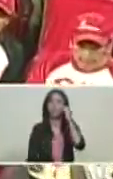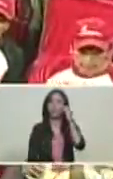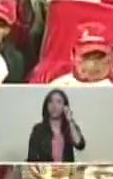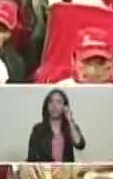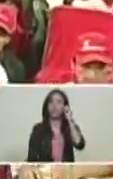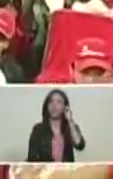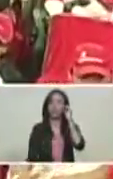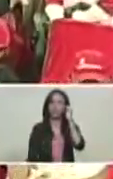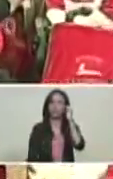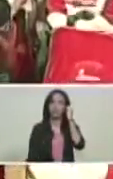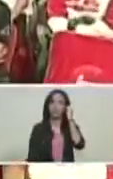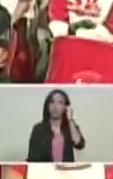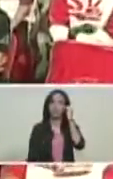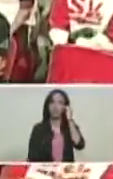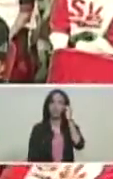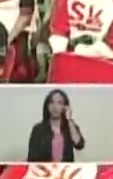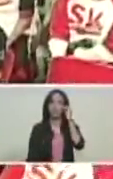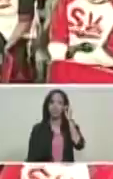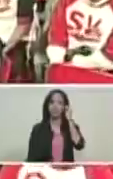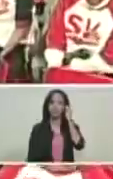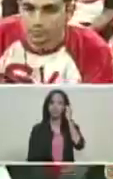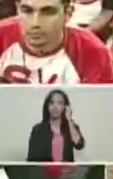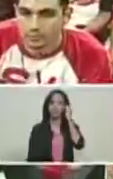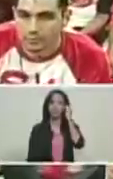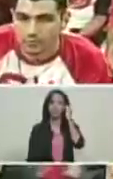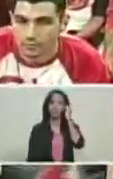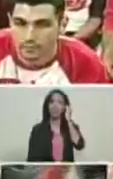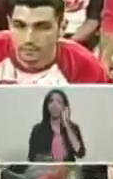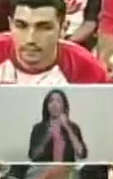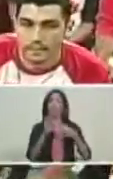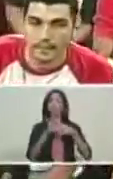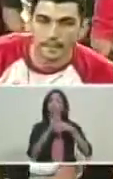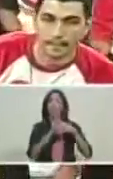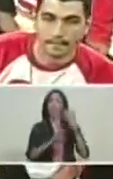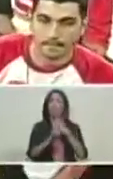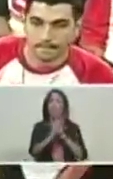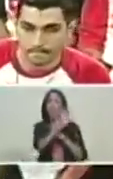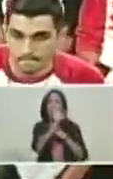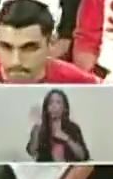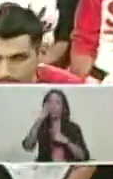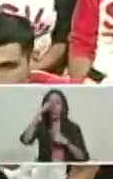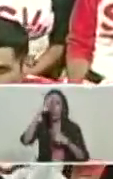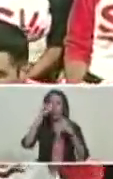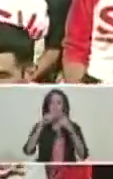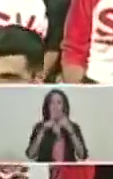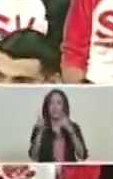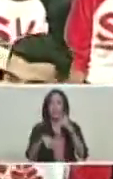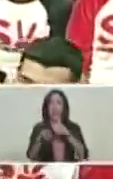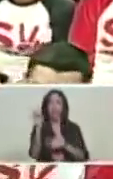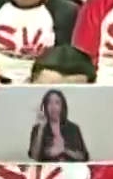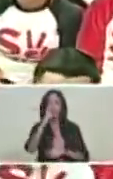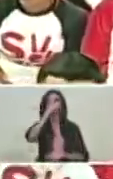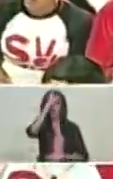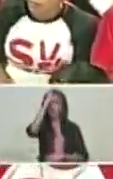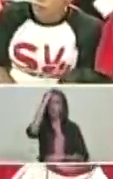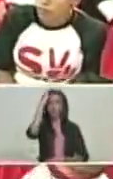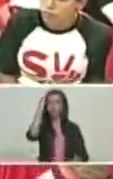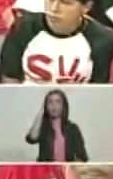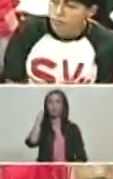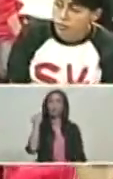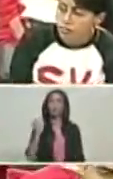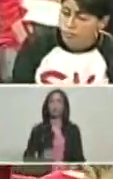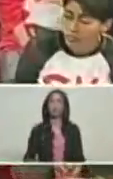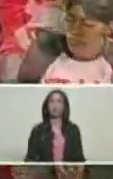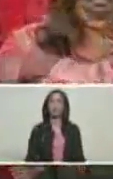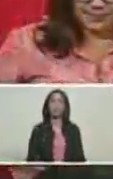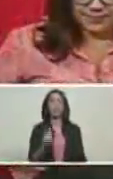ver con la hermandad de estos dos pueblos y con ese abrazo inseparable de nuestros líderes